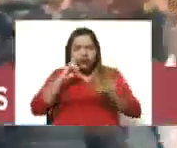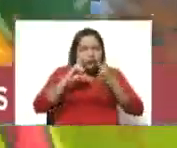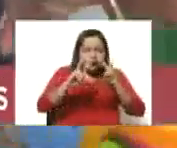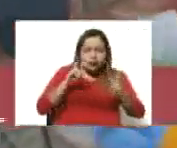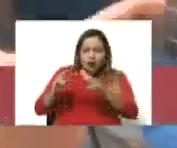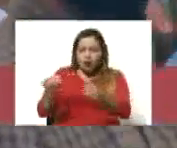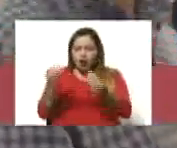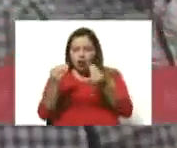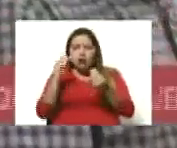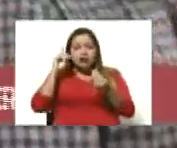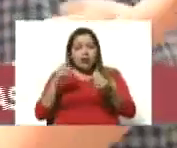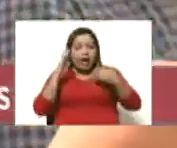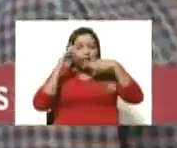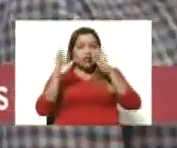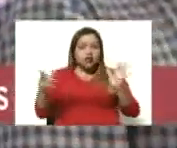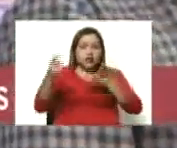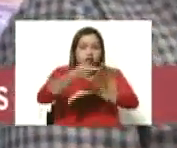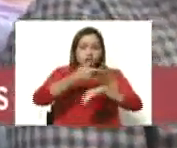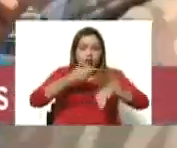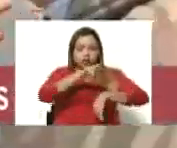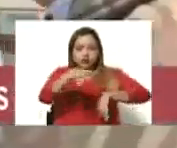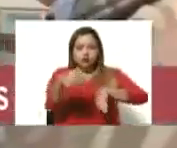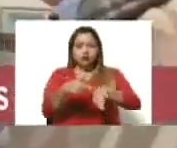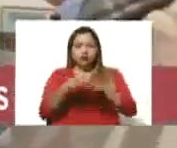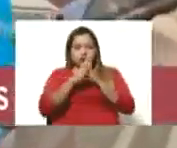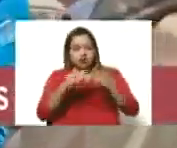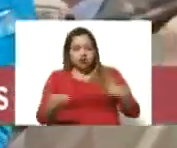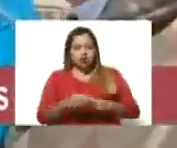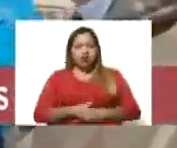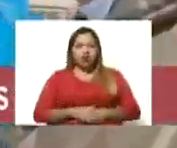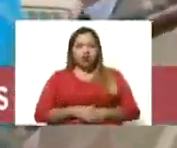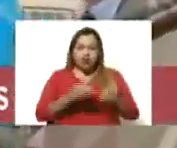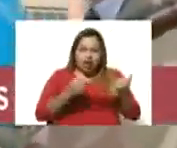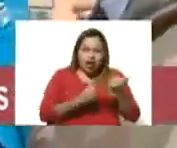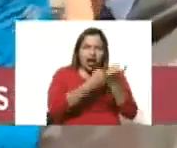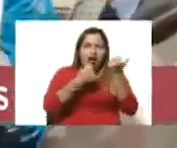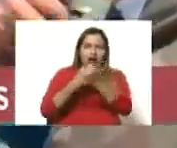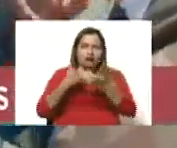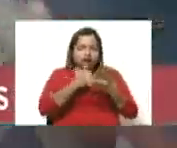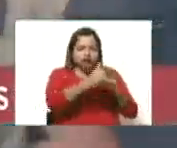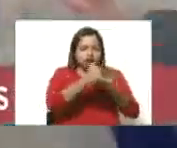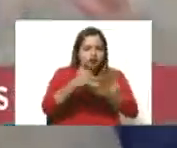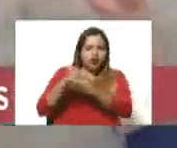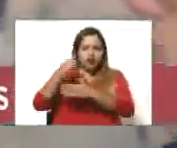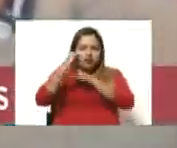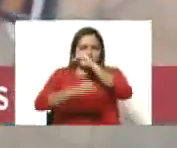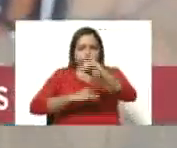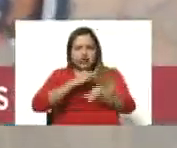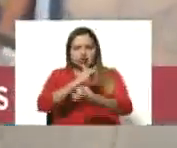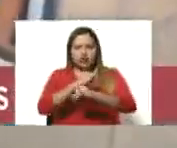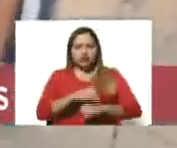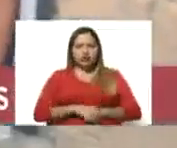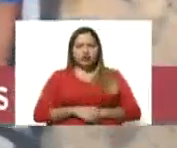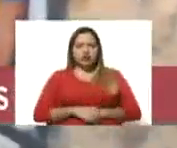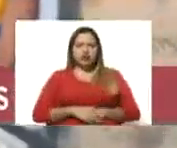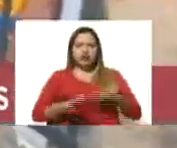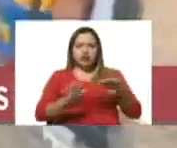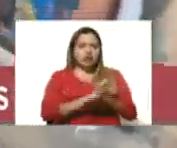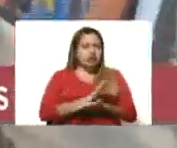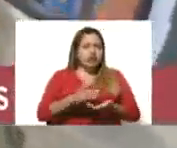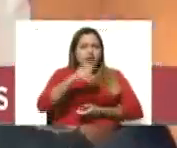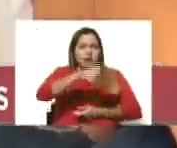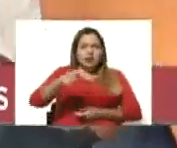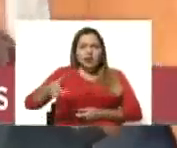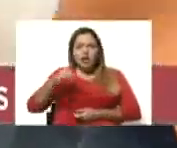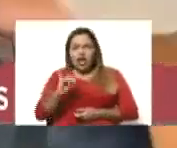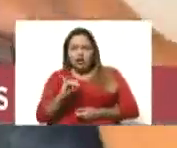días y la atención que han tenido el gobierno nacional y todo lo que ha sido además la solidaridad de internacional con las víctimas de